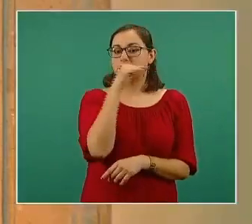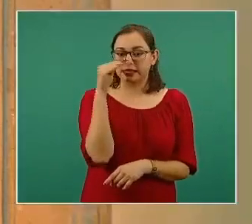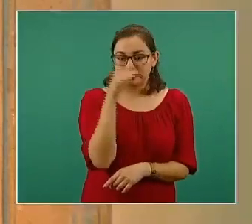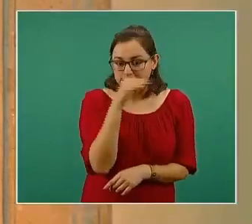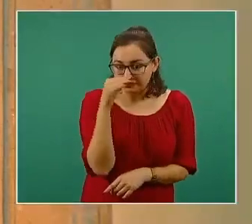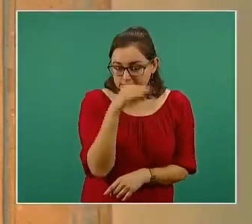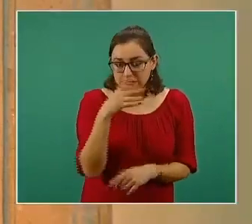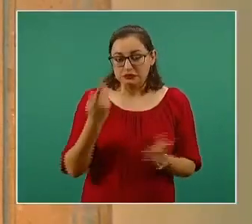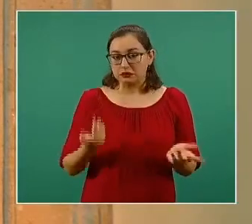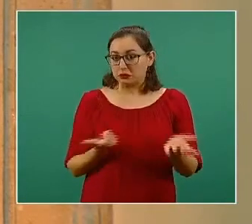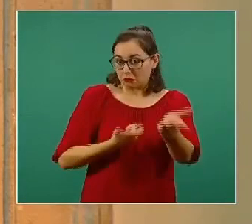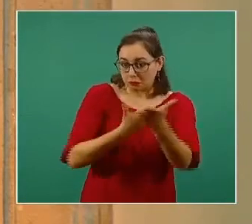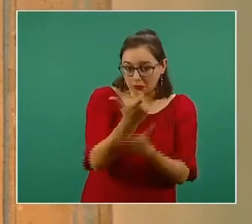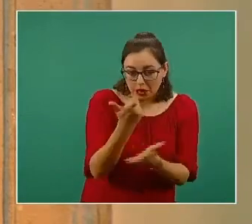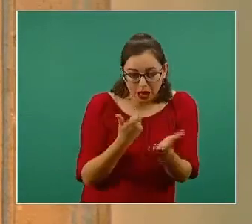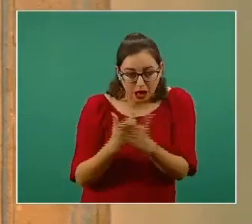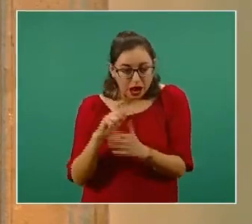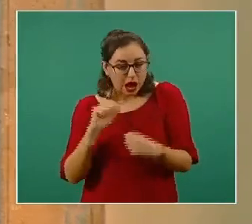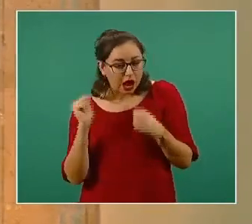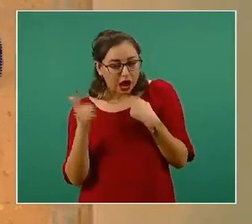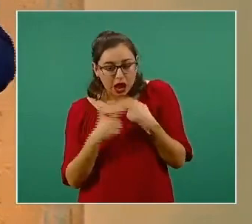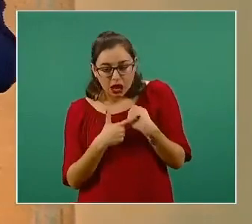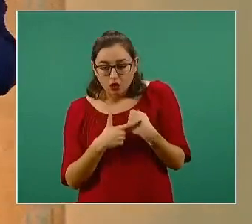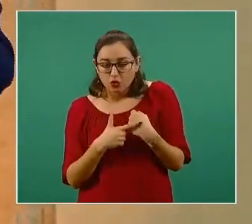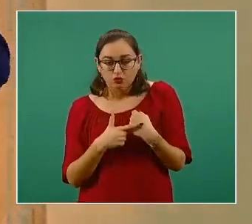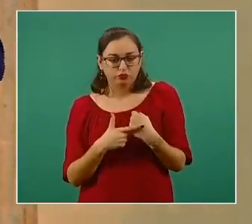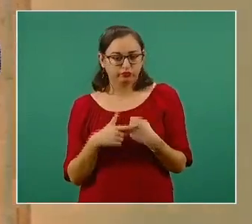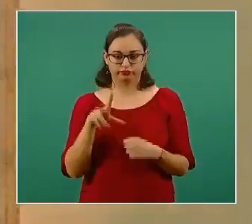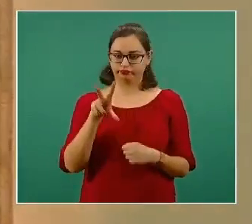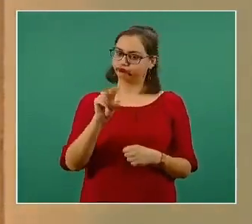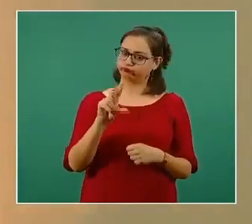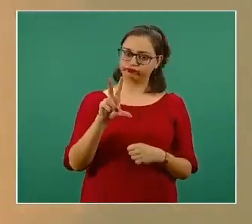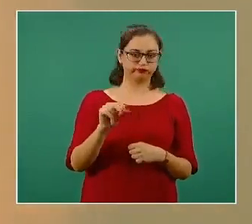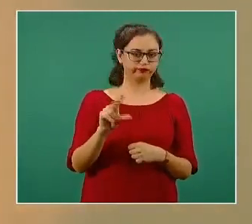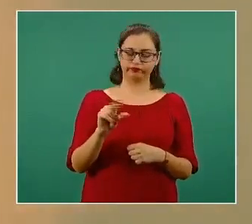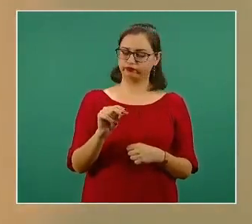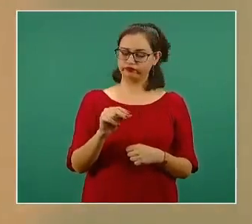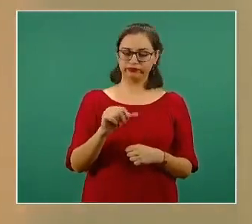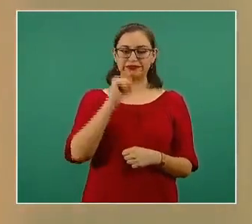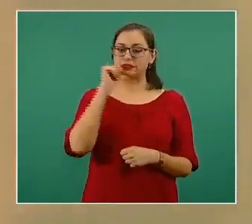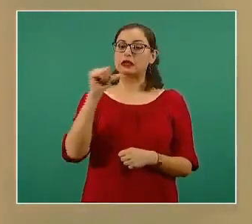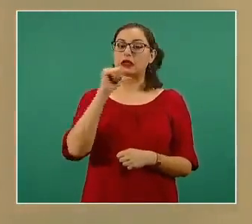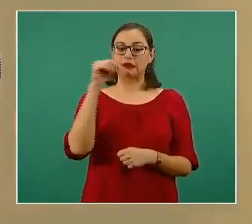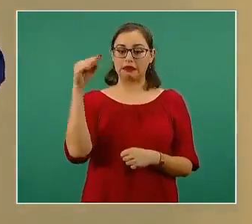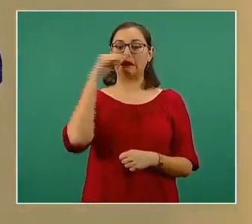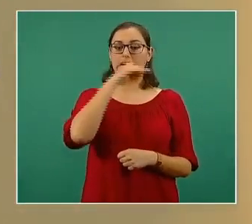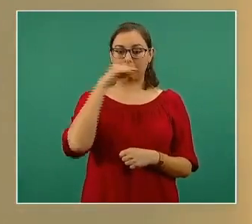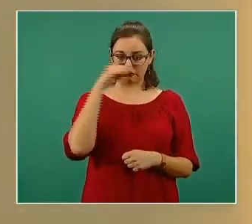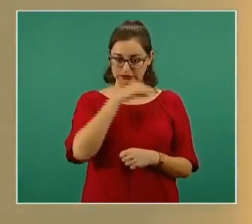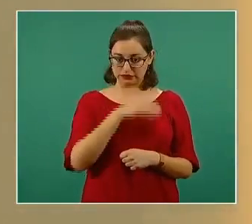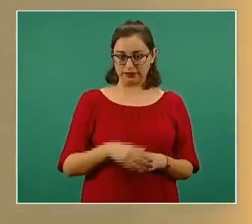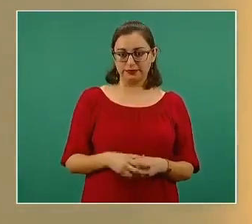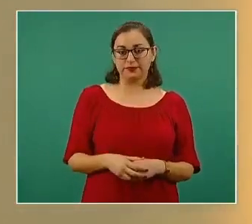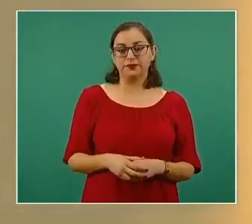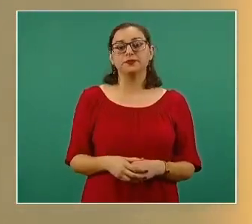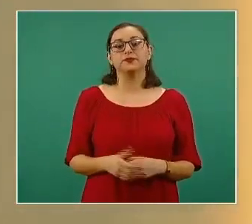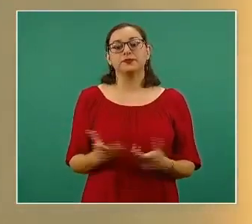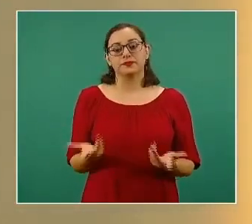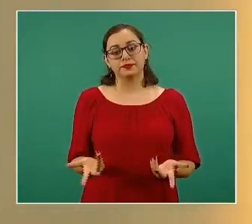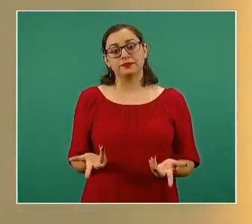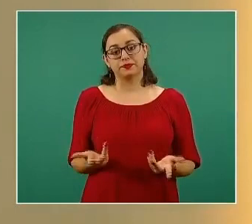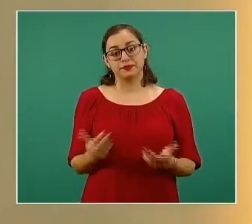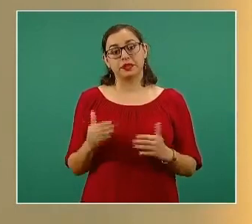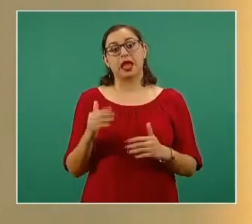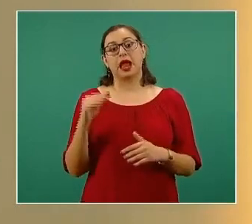cobrar por recibir una vacuna contra el virus SARS-CoV-2, una vacuna para protegerle de COVID. Es un programa